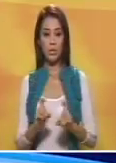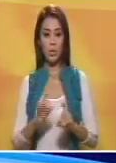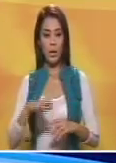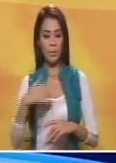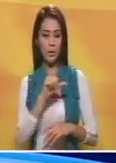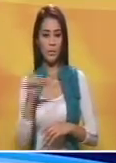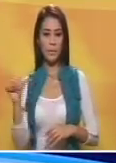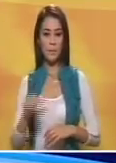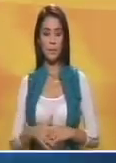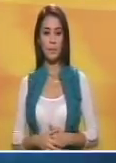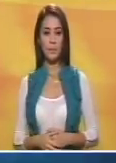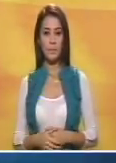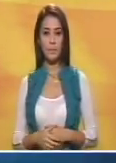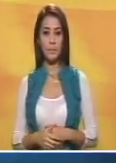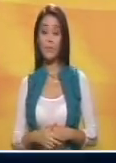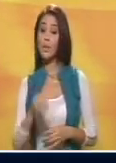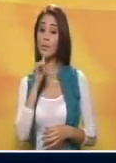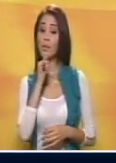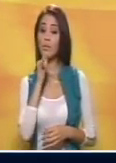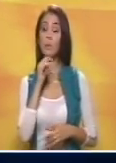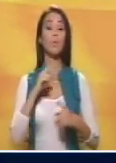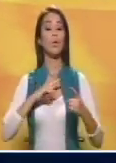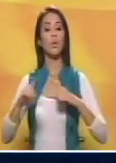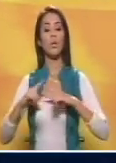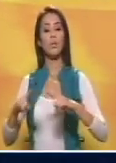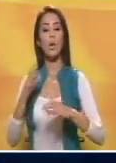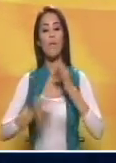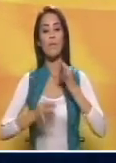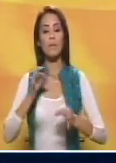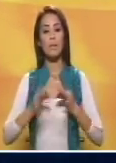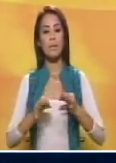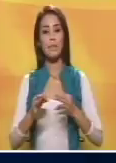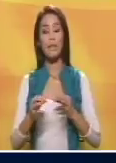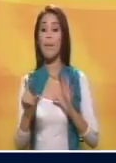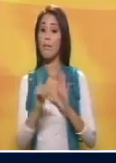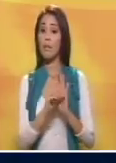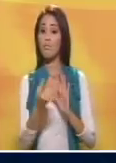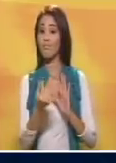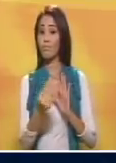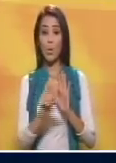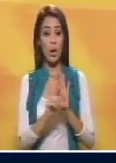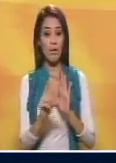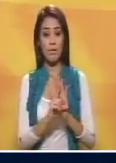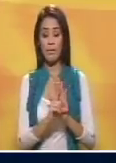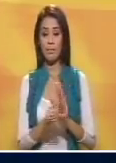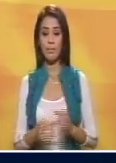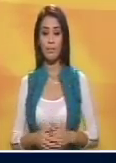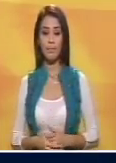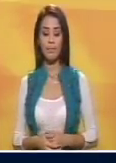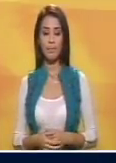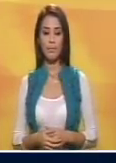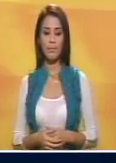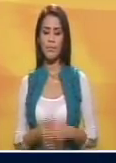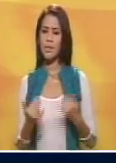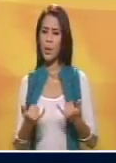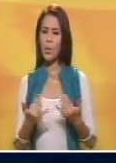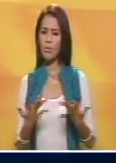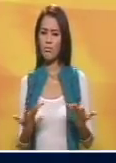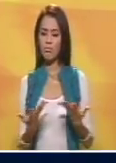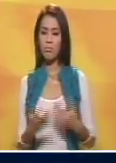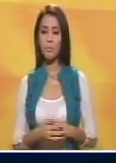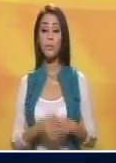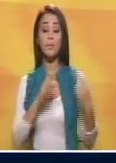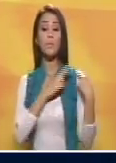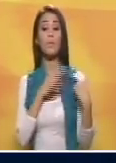próxima semana. Así lo informó el coordinador de la Fiscalía de Lavado de Activos para Rafael Vela. Ante la situación, el titular